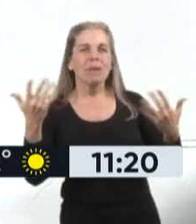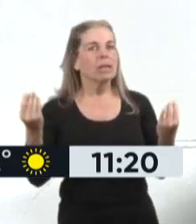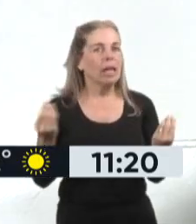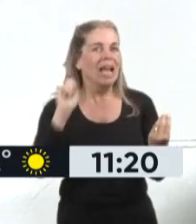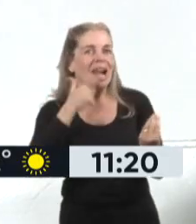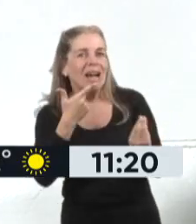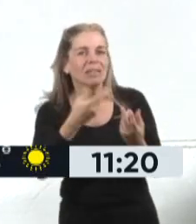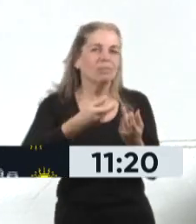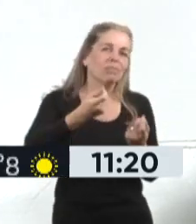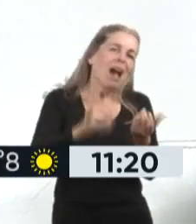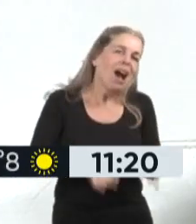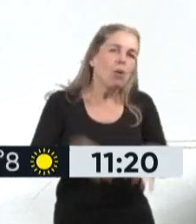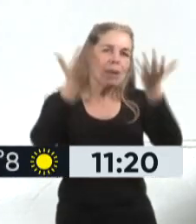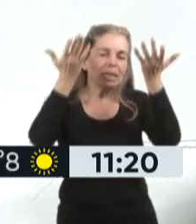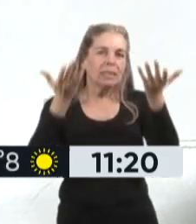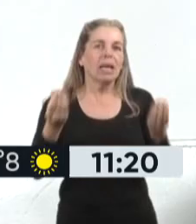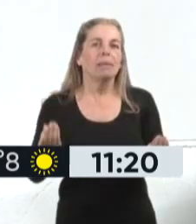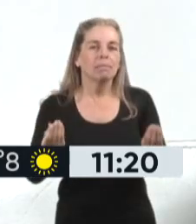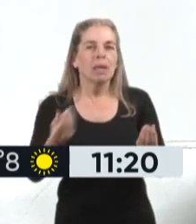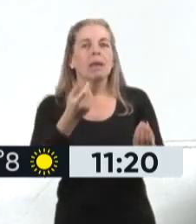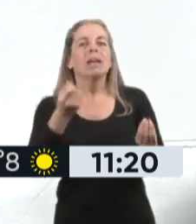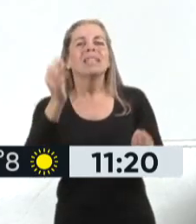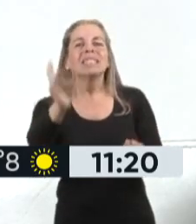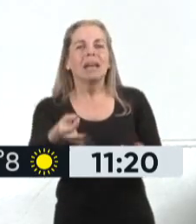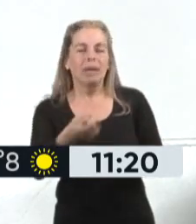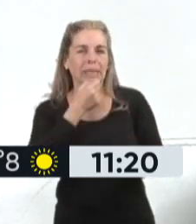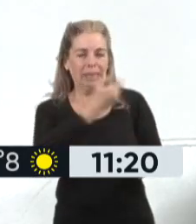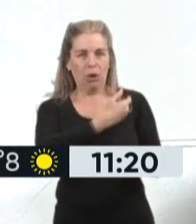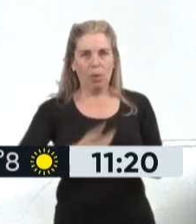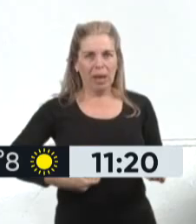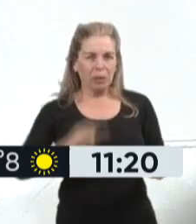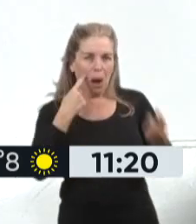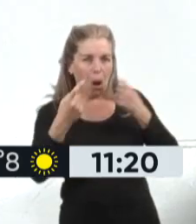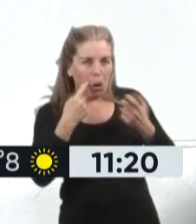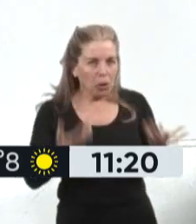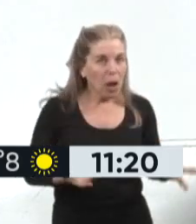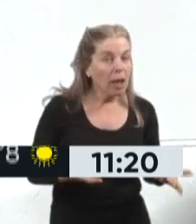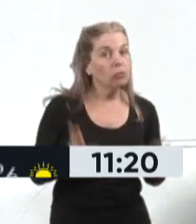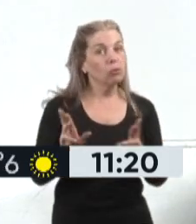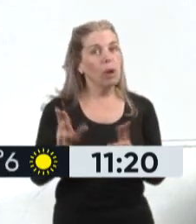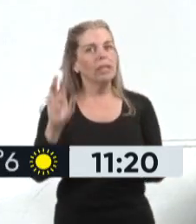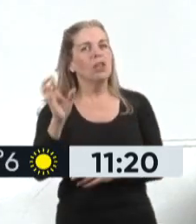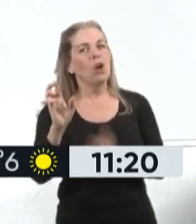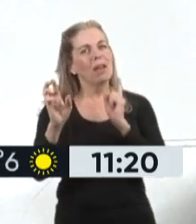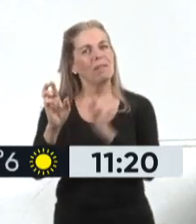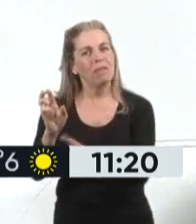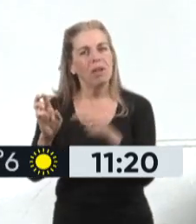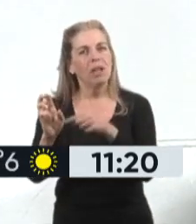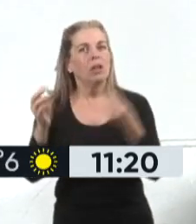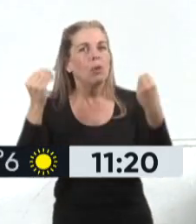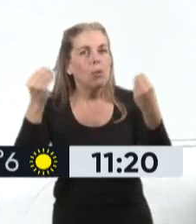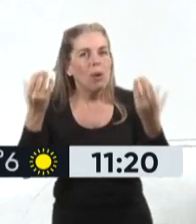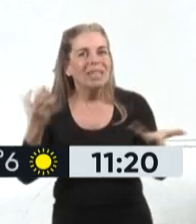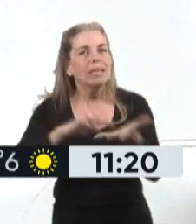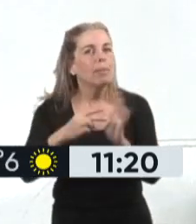la gente en ese sentido, si el gobierno está monitoreando esto? Ya que hay dólar fijo, por suerte, en un sentido, ¿dónde estaría, digamos, el tema